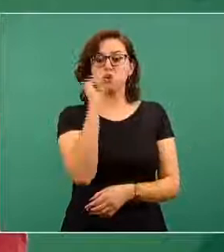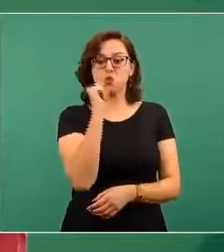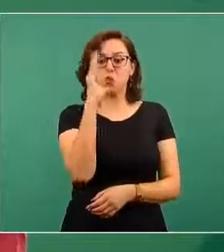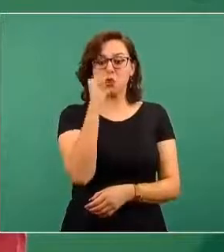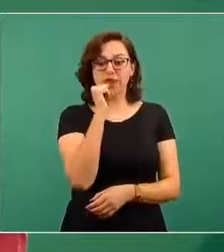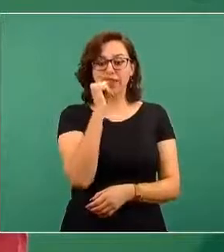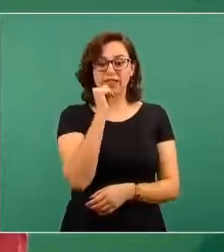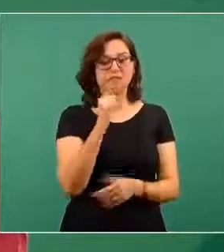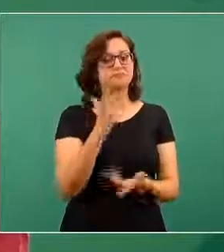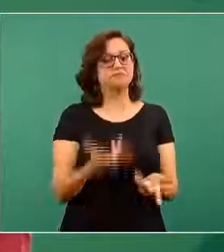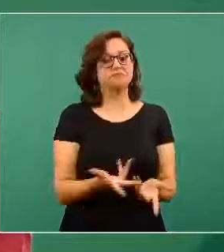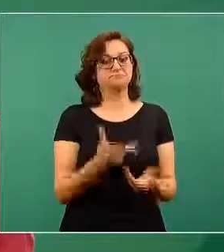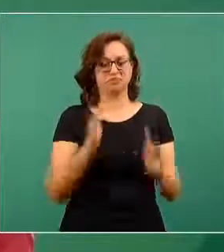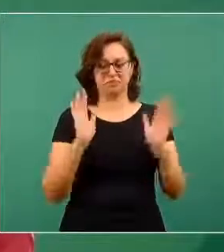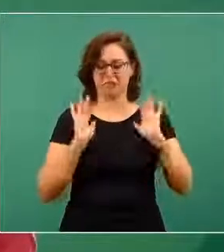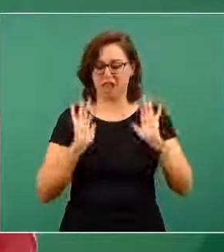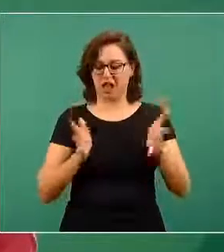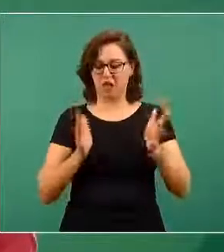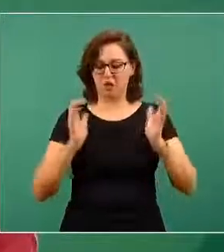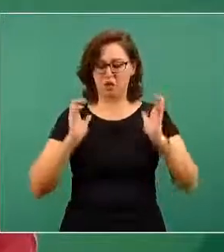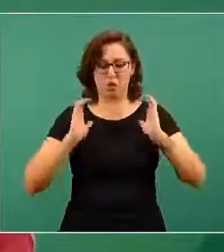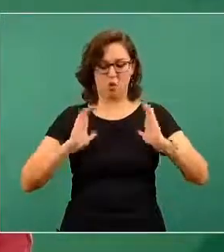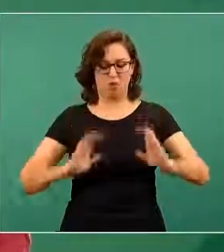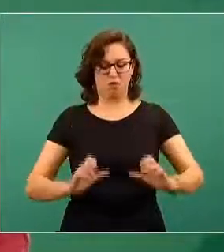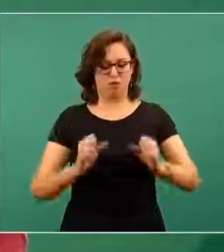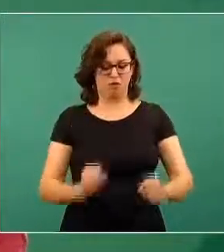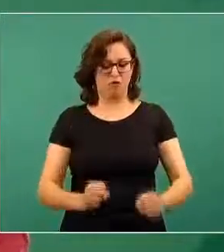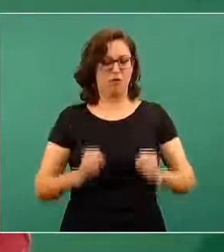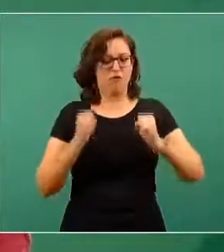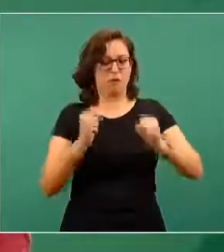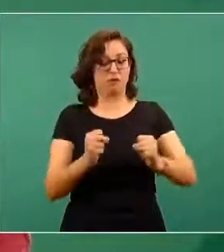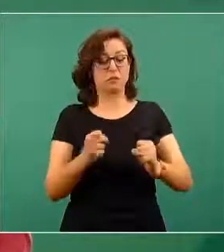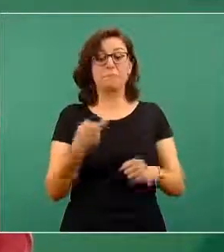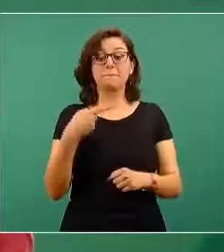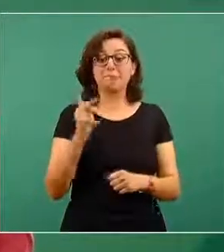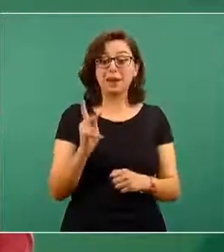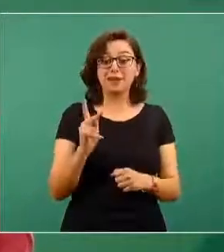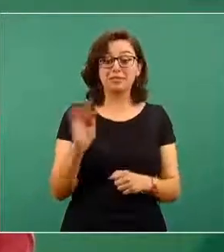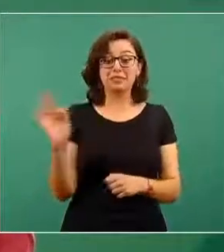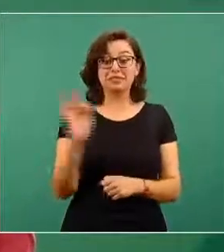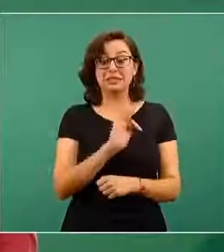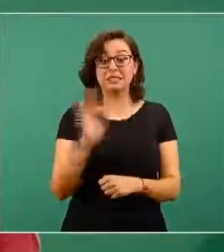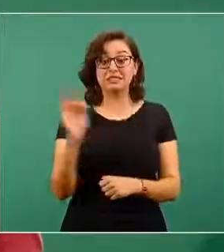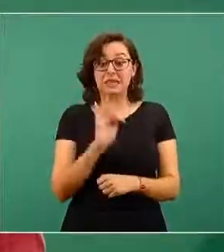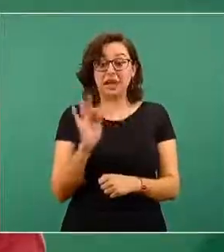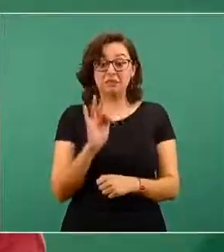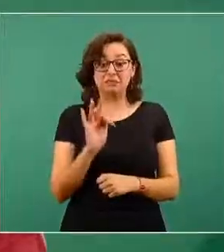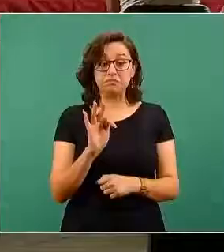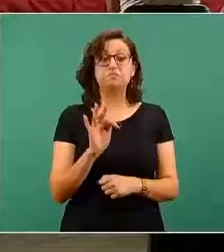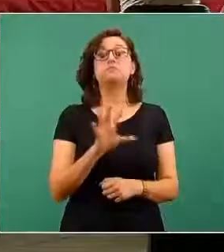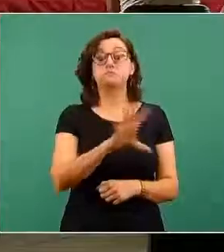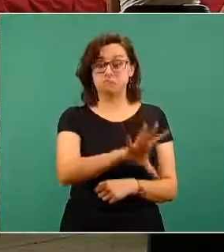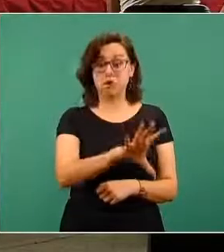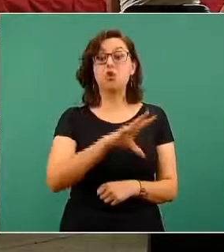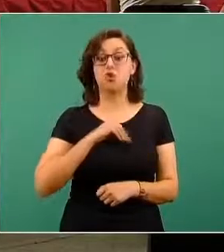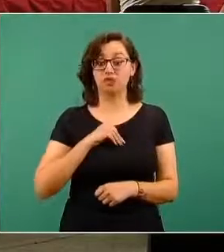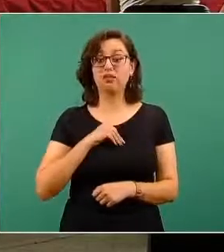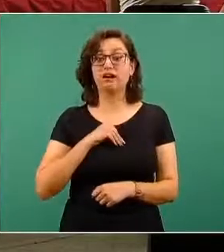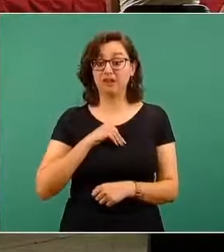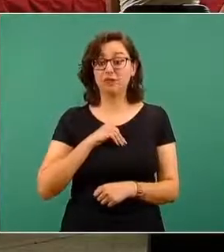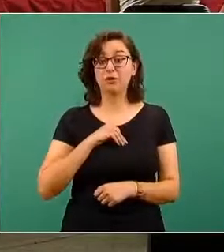el organismo que está protegido. Pero puede que eso no se logre y sin embargo se logre lo